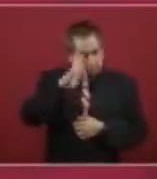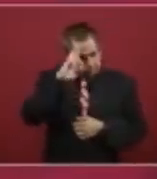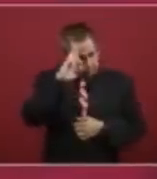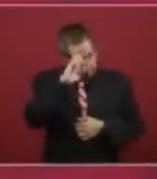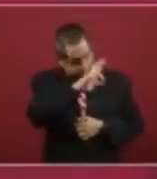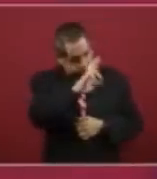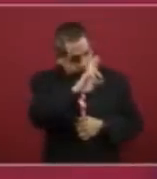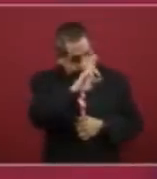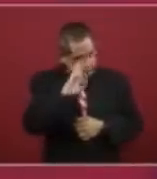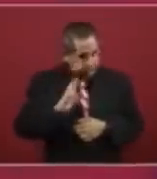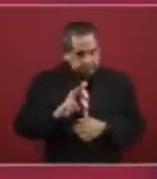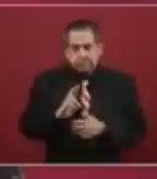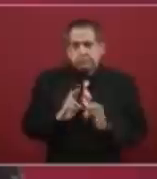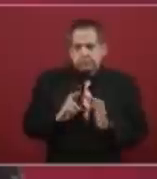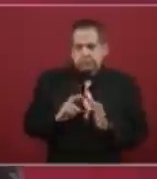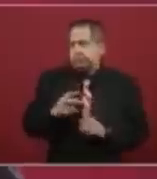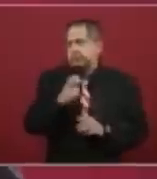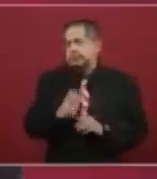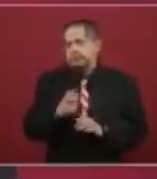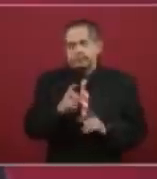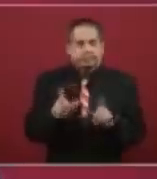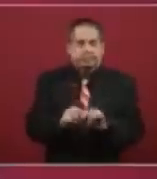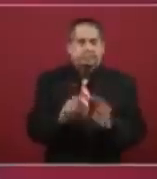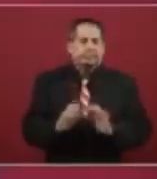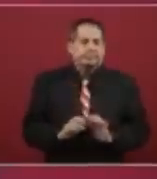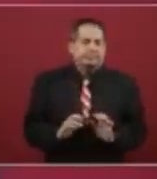mutuo. Hasta ahí